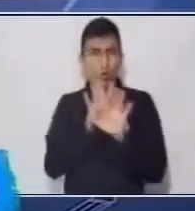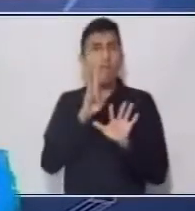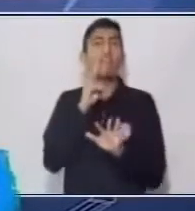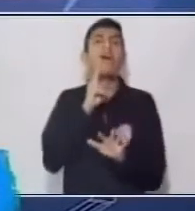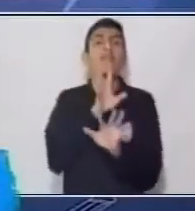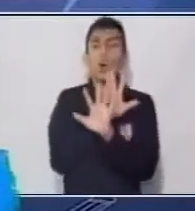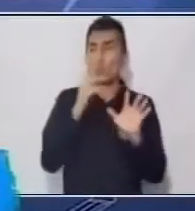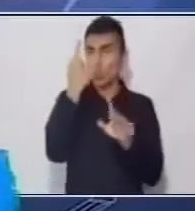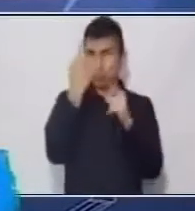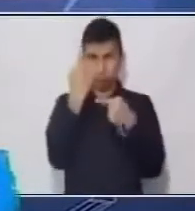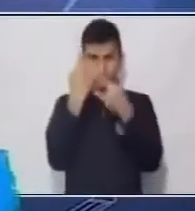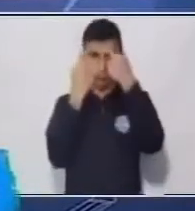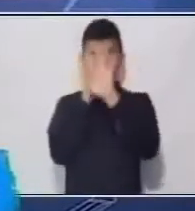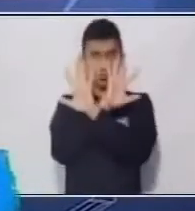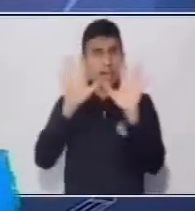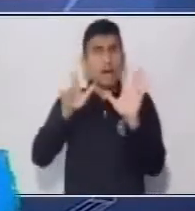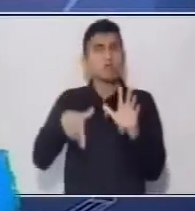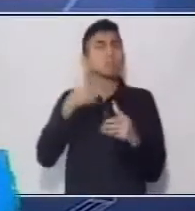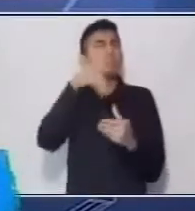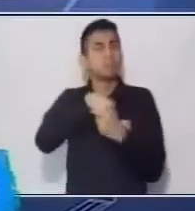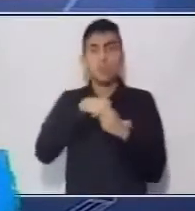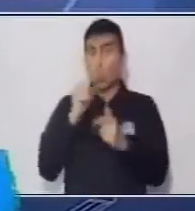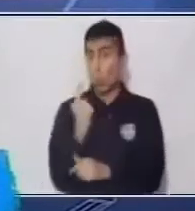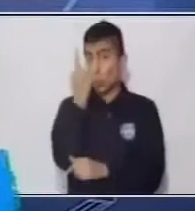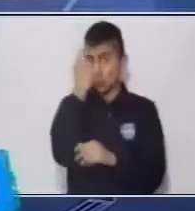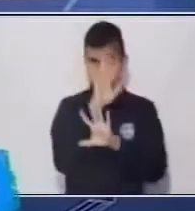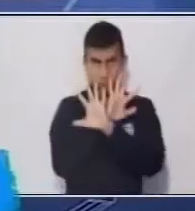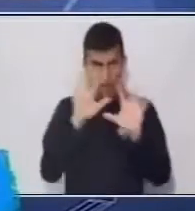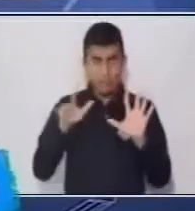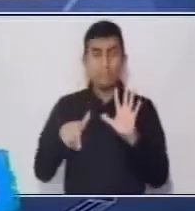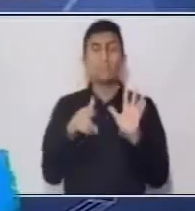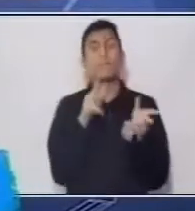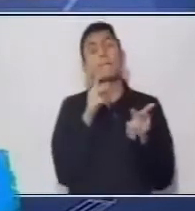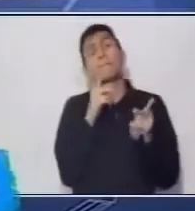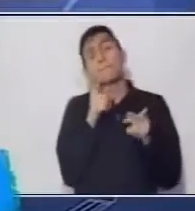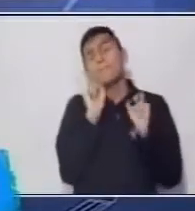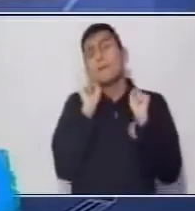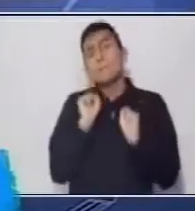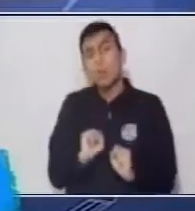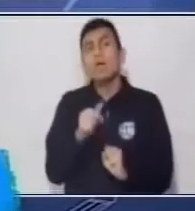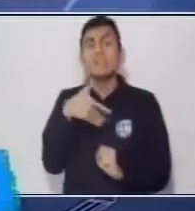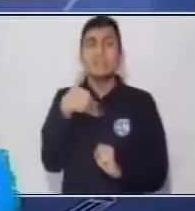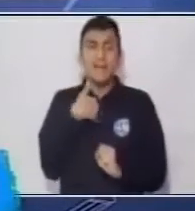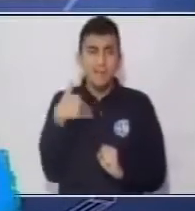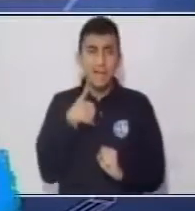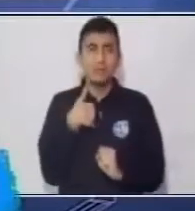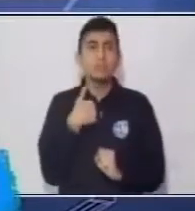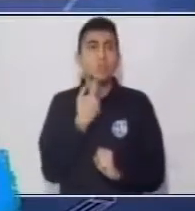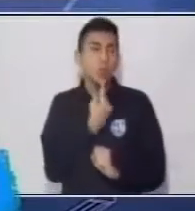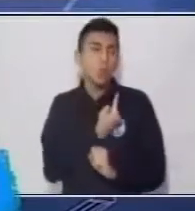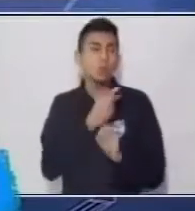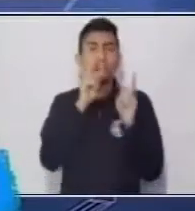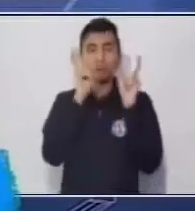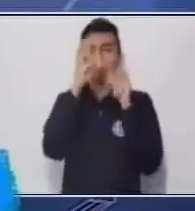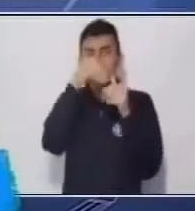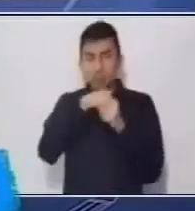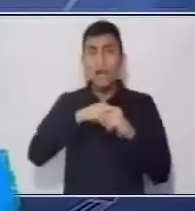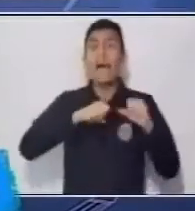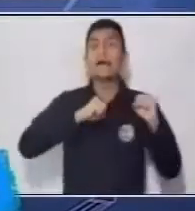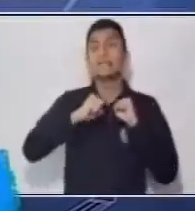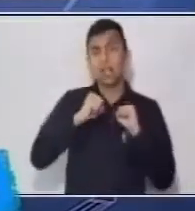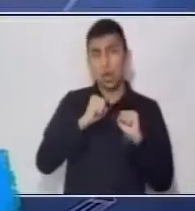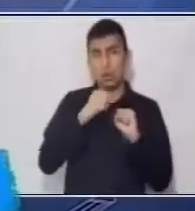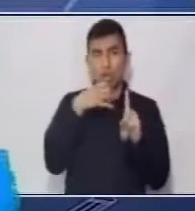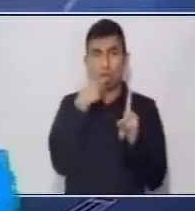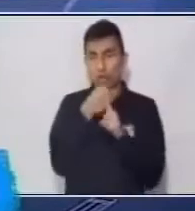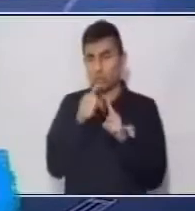decir, solamente un núcleo del predicado, y por lo tanto expresan una sola acción. Cuando